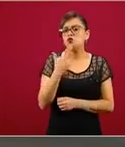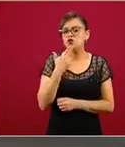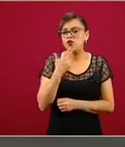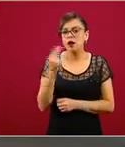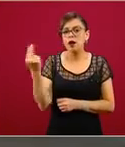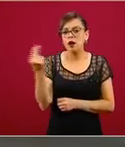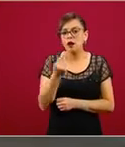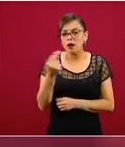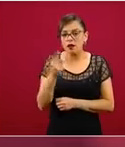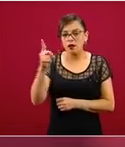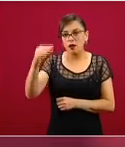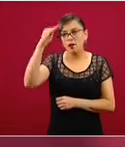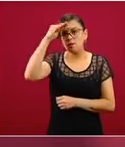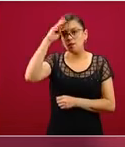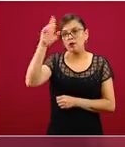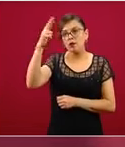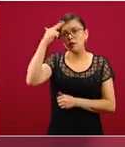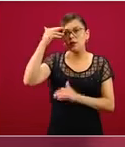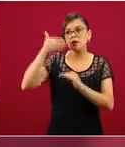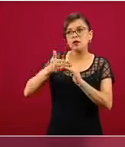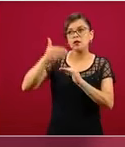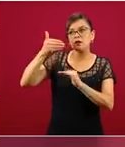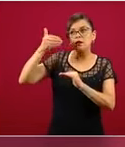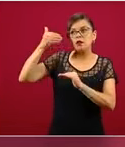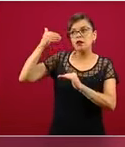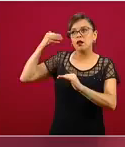todo lo que llevamos hasta el momento.